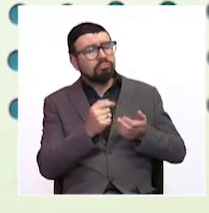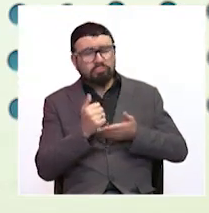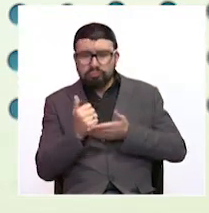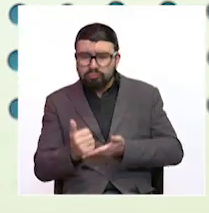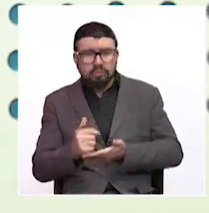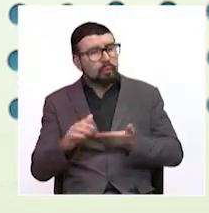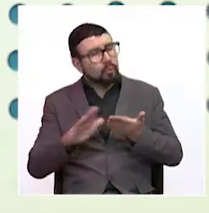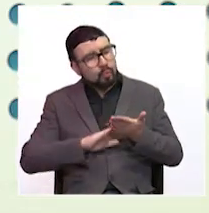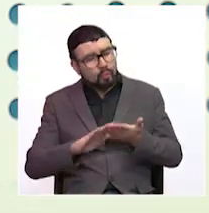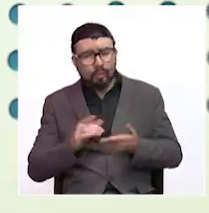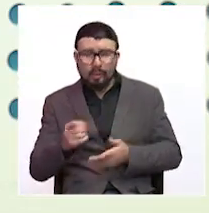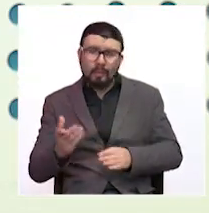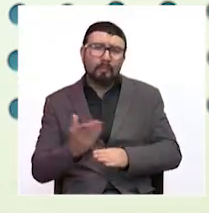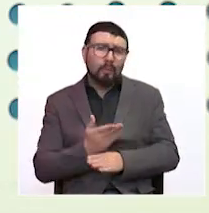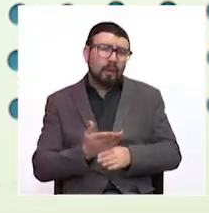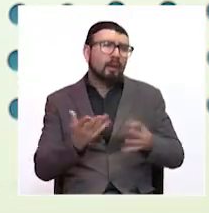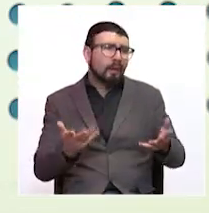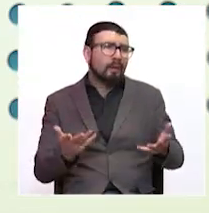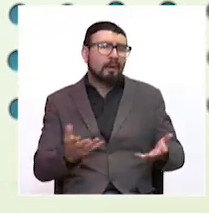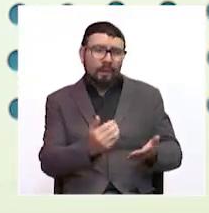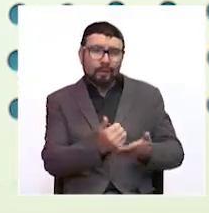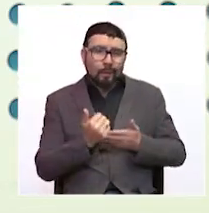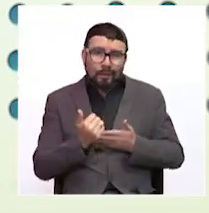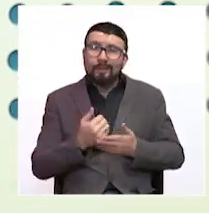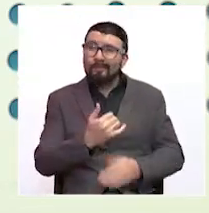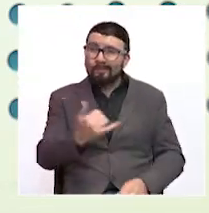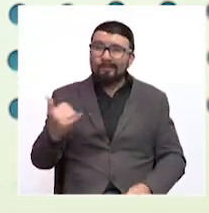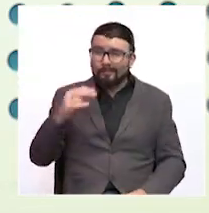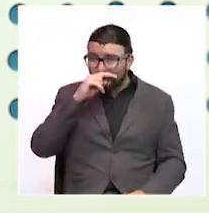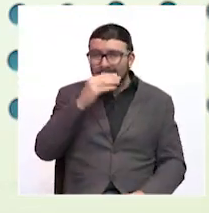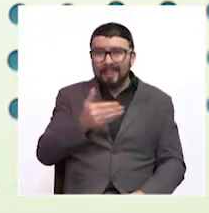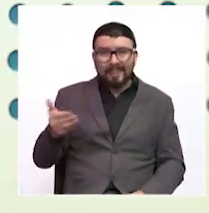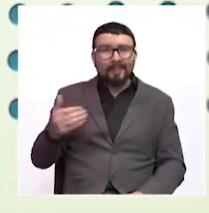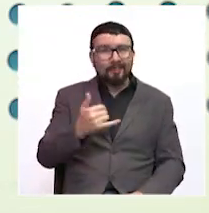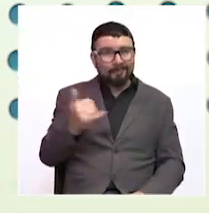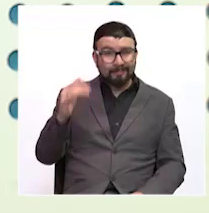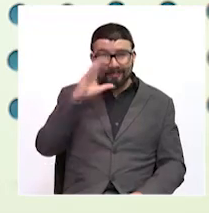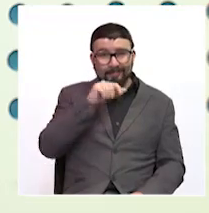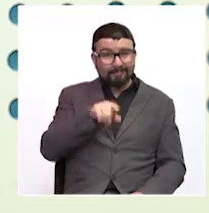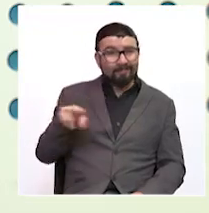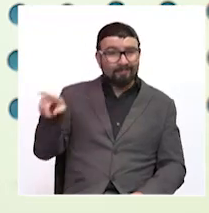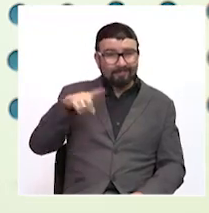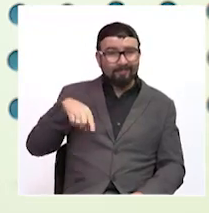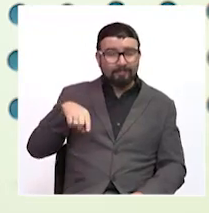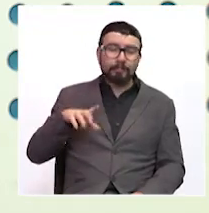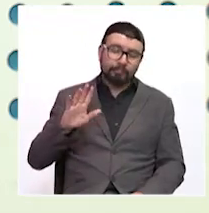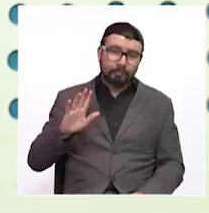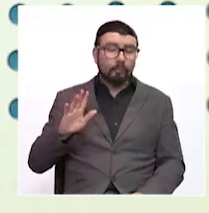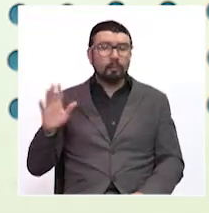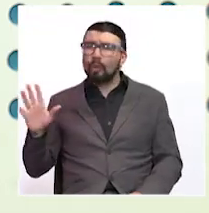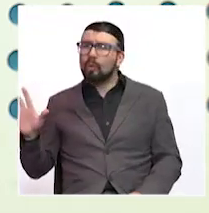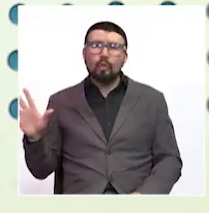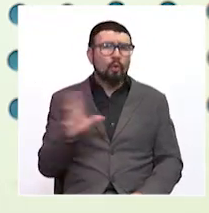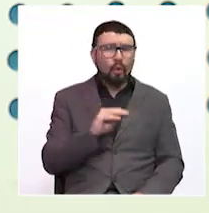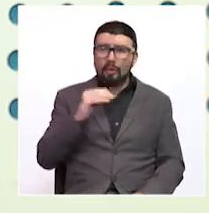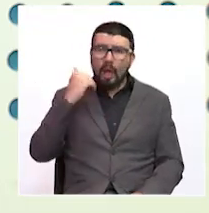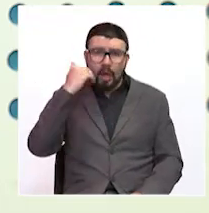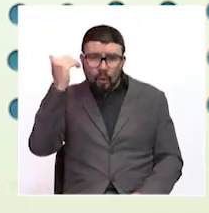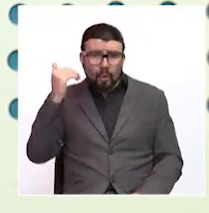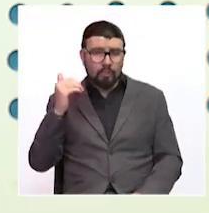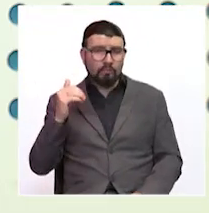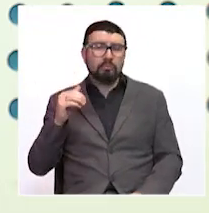el problema pues bien todos los seres humanos tenemos un niño o una niña interior